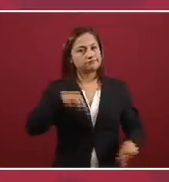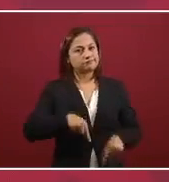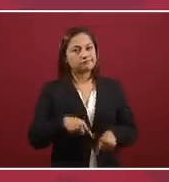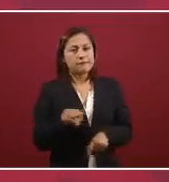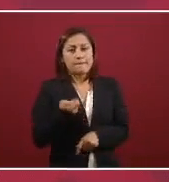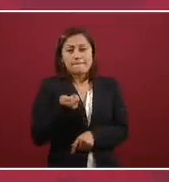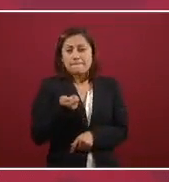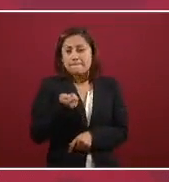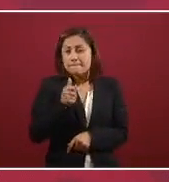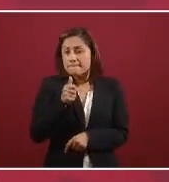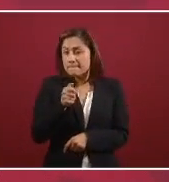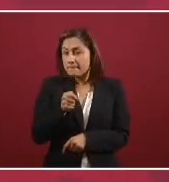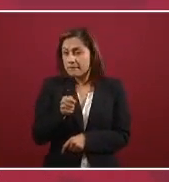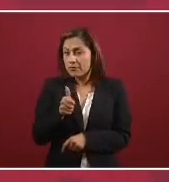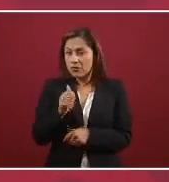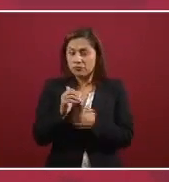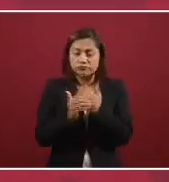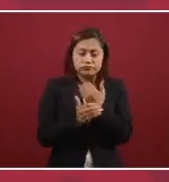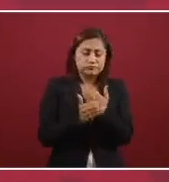porque no están